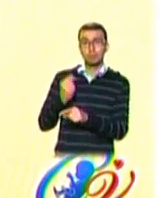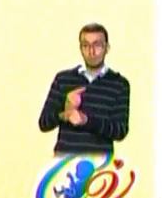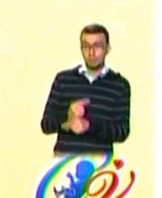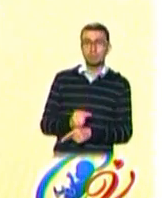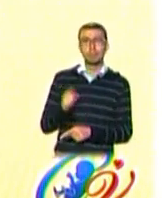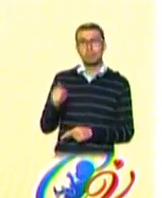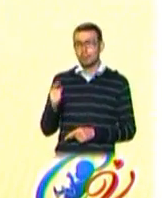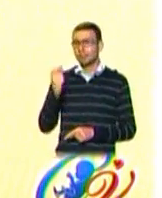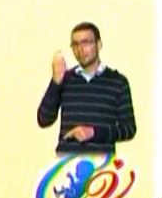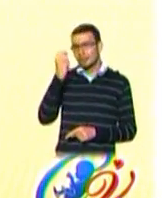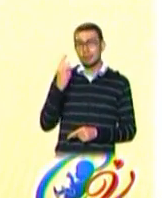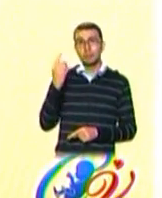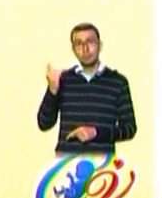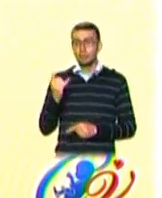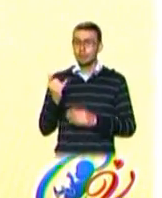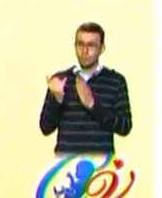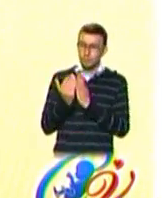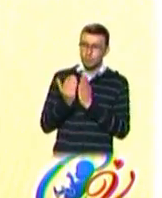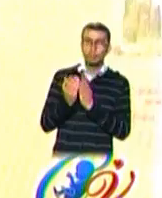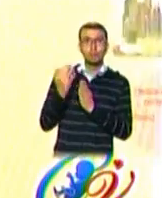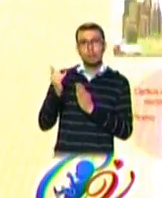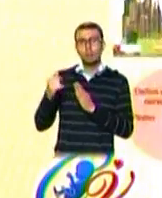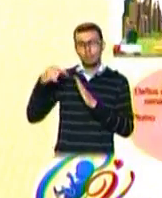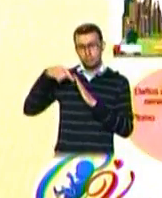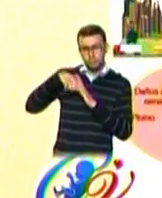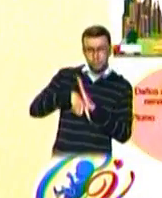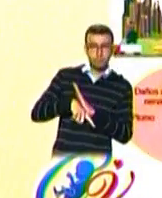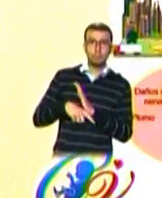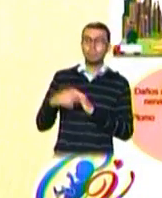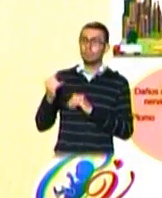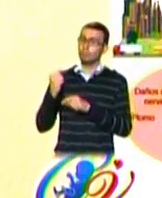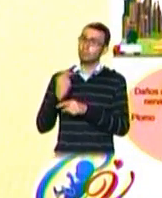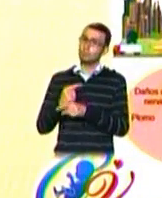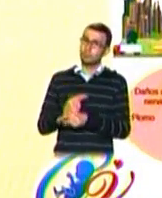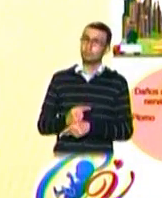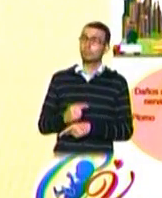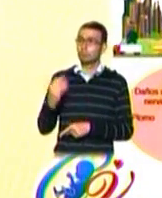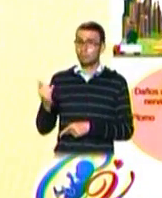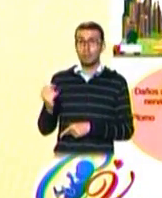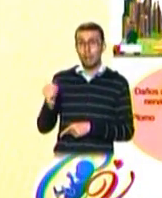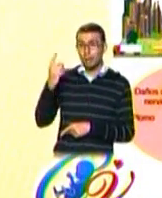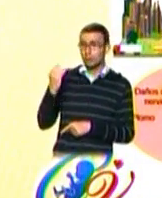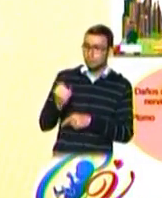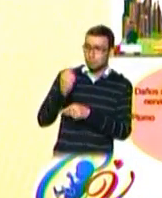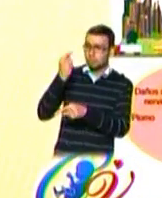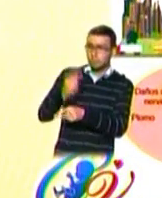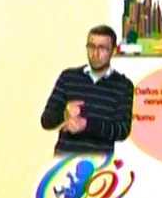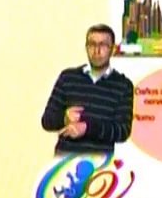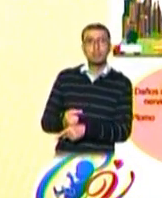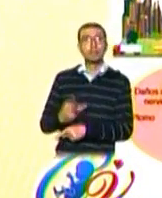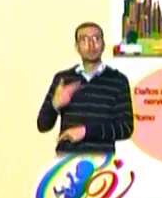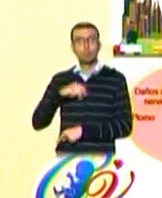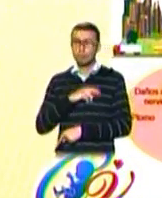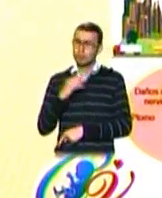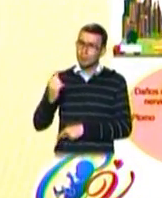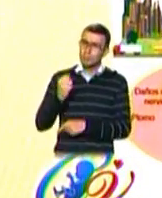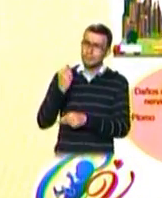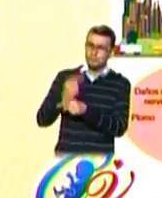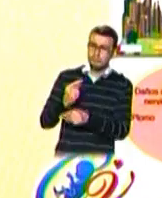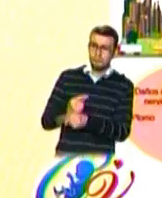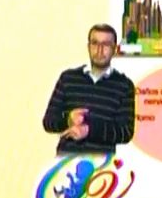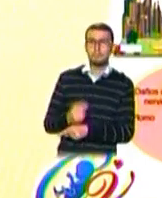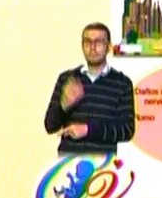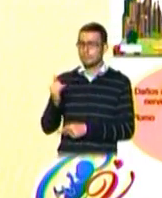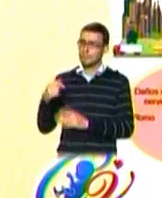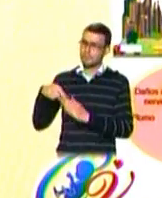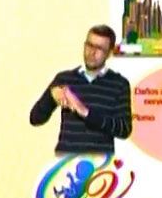puedan estudiar más a fondo. Y entonces, en este caso, nosotros tenemos que entrar un poco